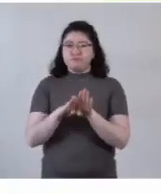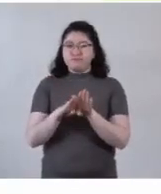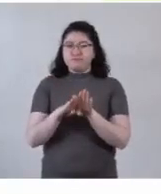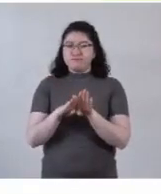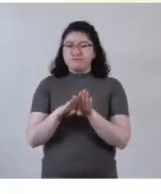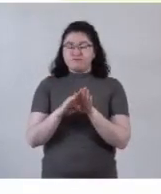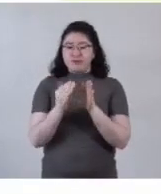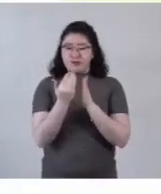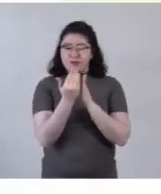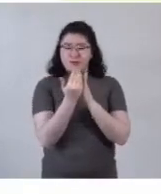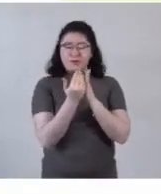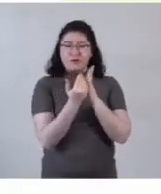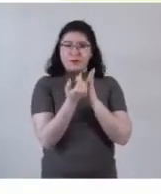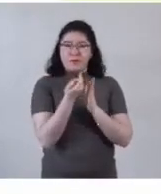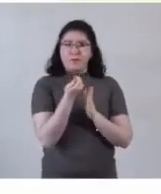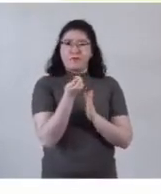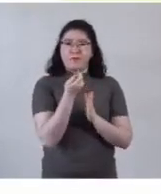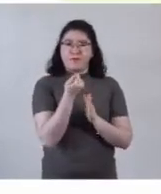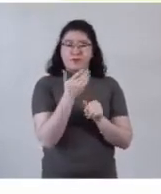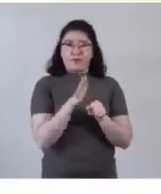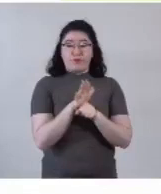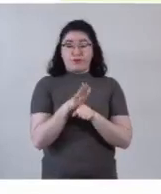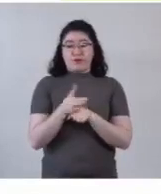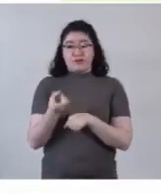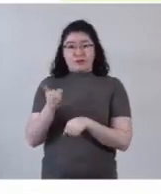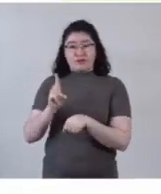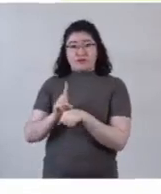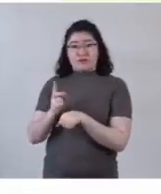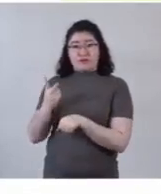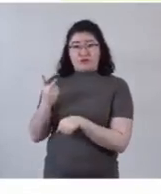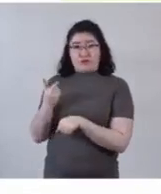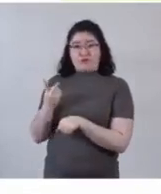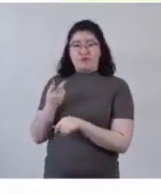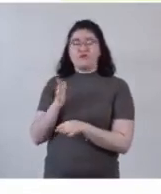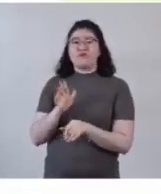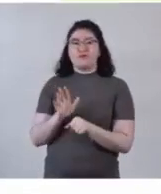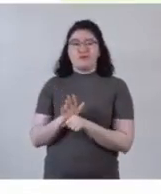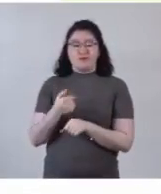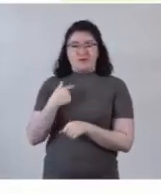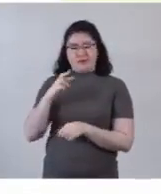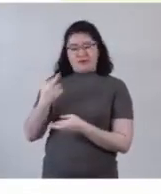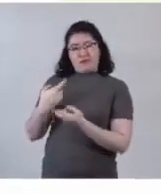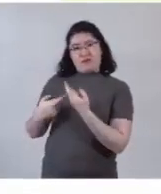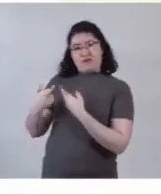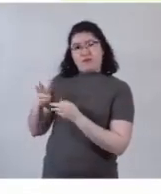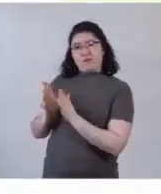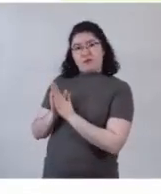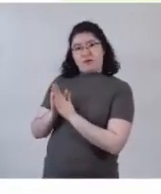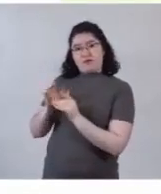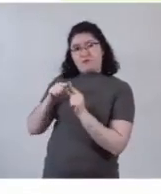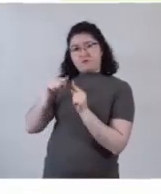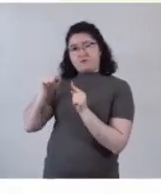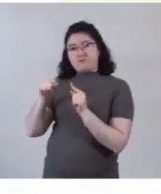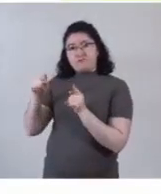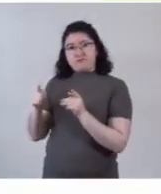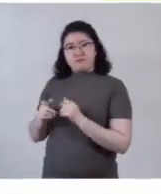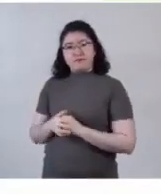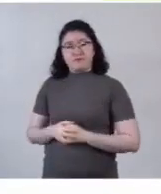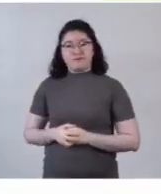pequeña disminución en los últimos 2 días en el caso de hospitalizados. Si me regresan la gráfica, por favor.